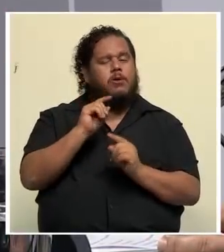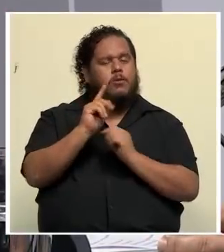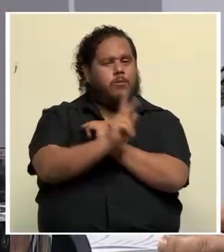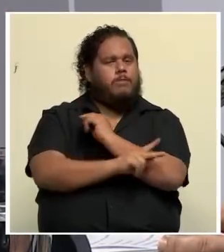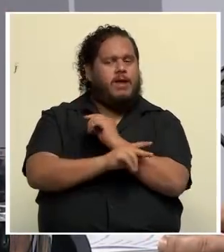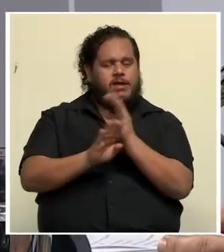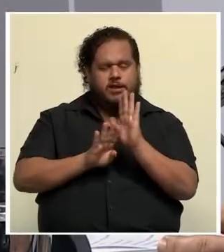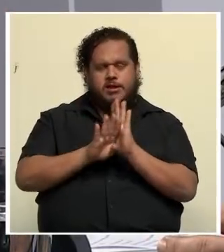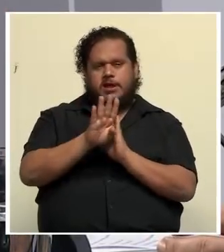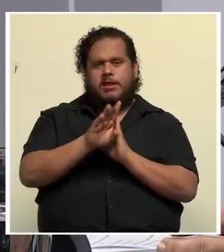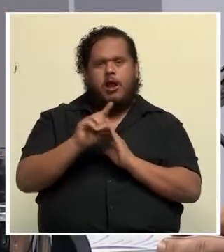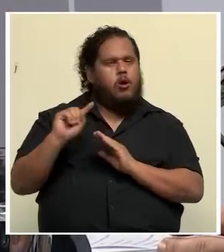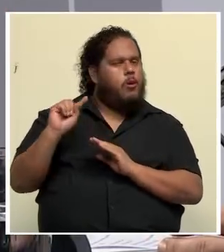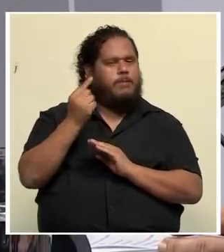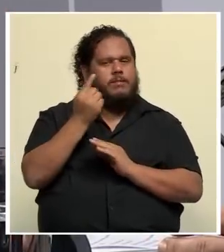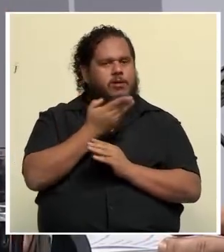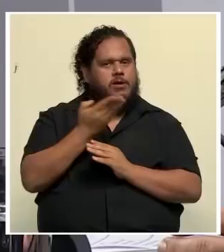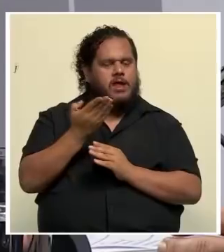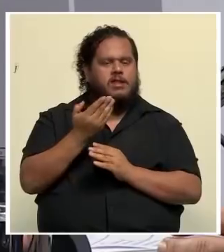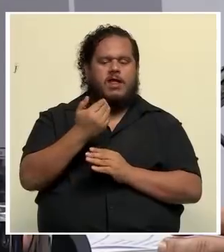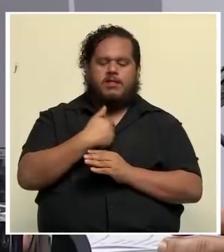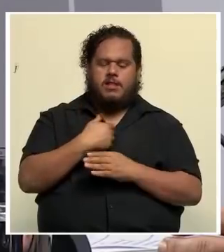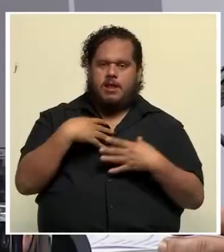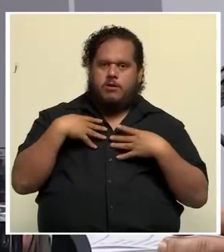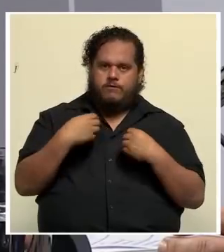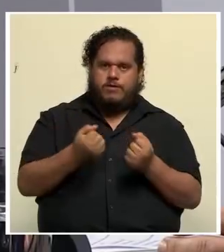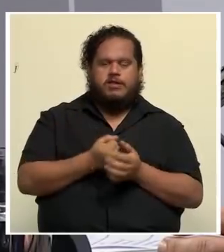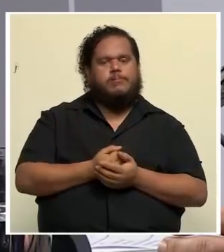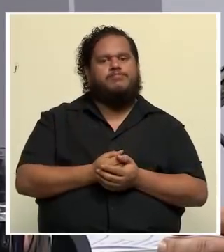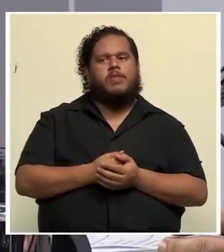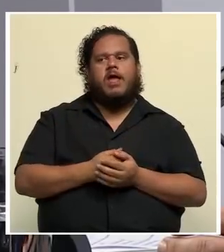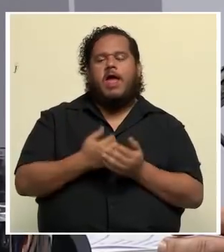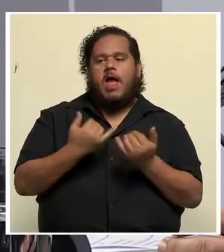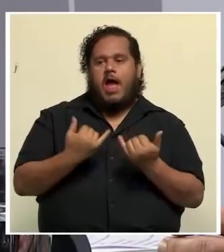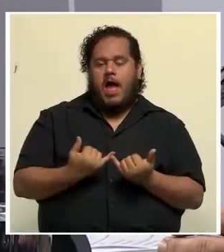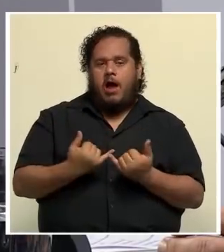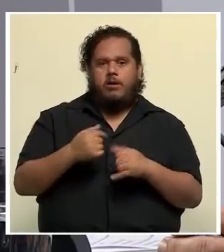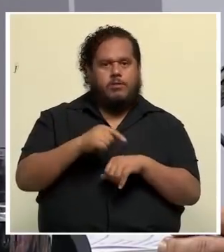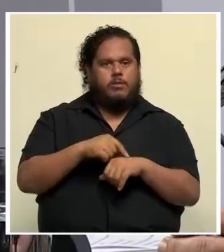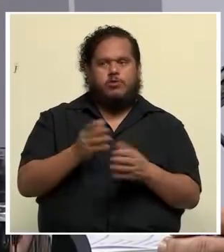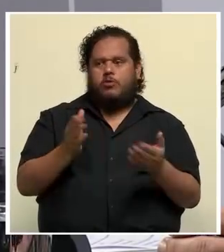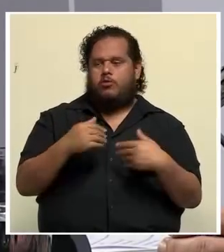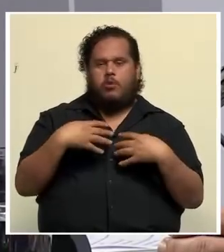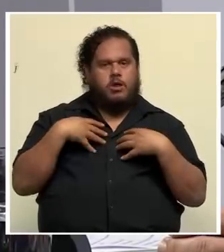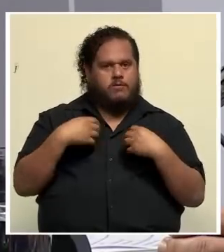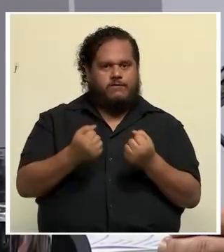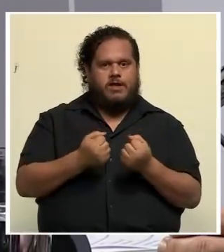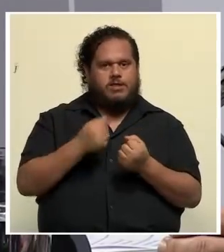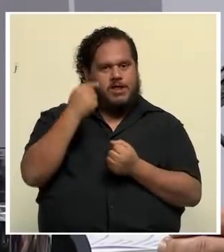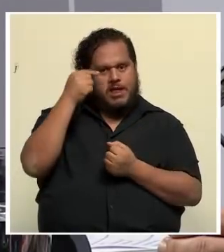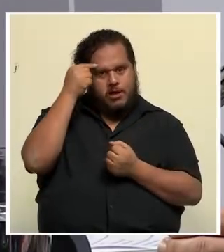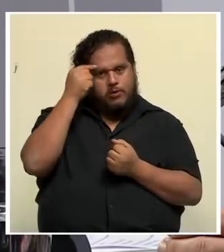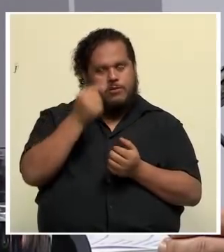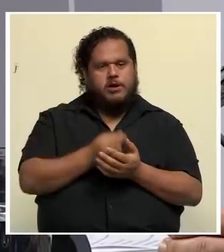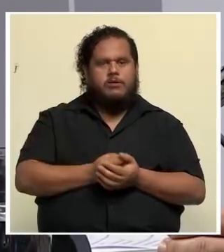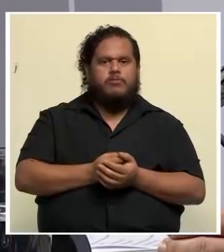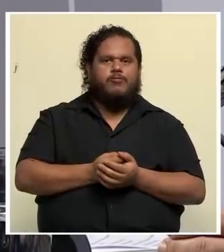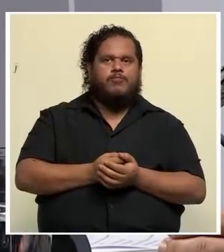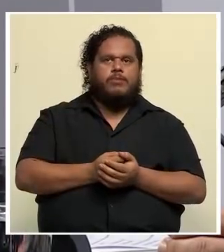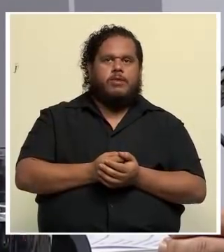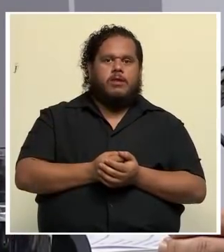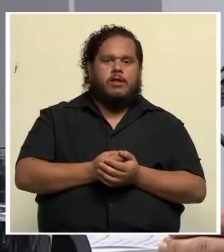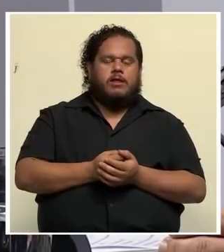primer ingrediente, don Álvaro, es que haya confianza. En este momento no hay confianza en el gobierno, que